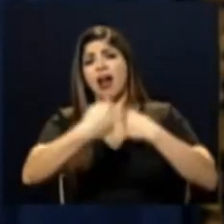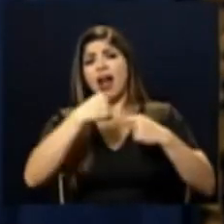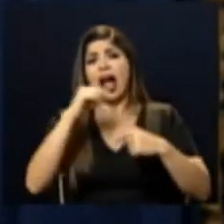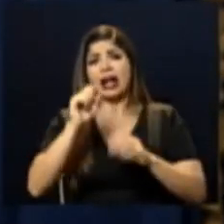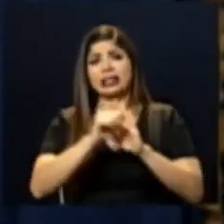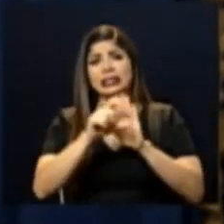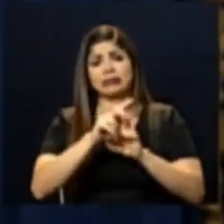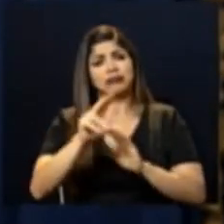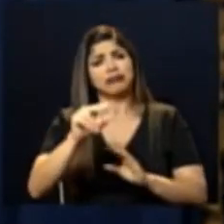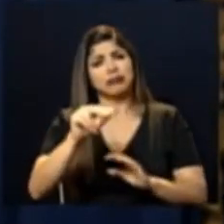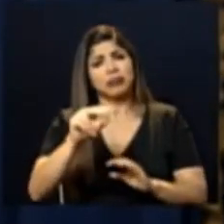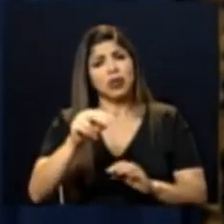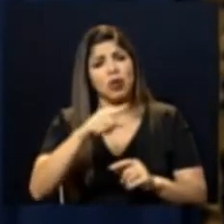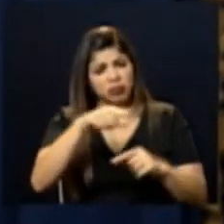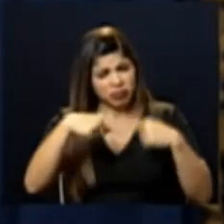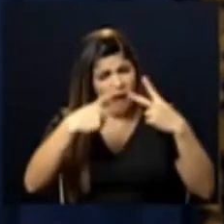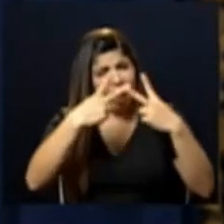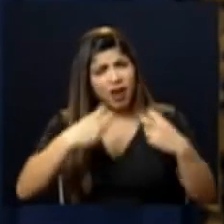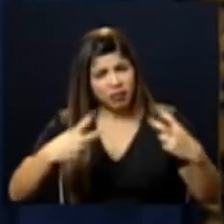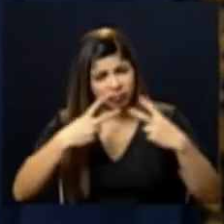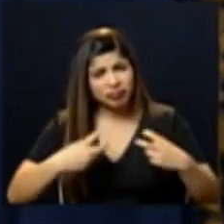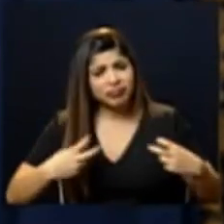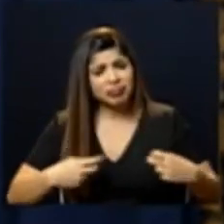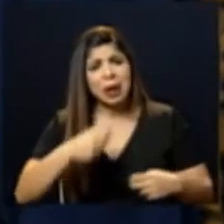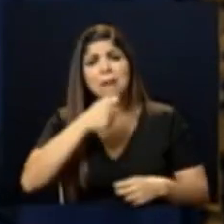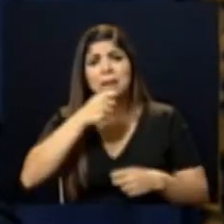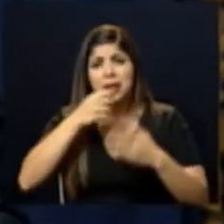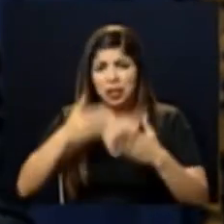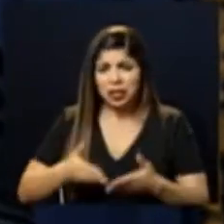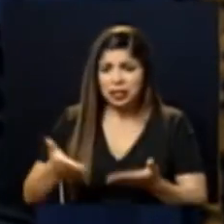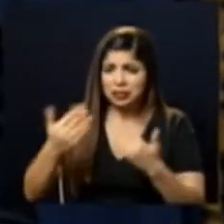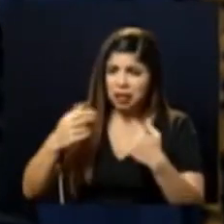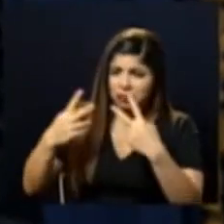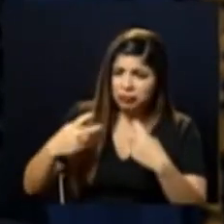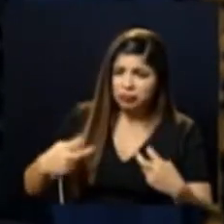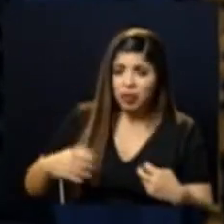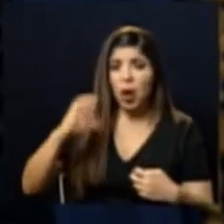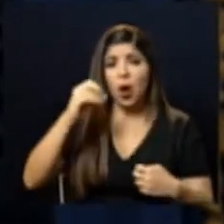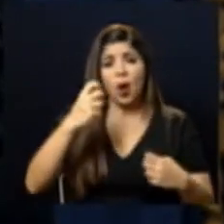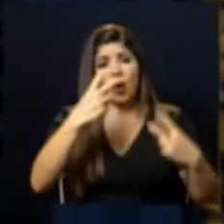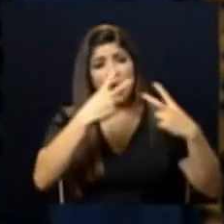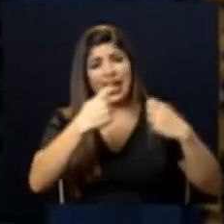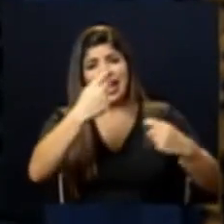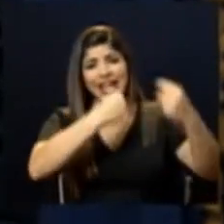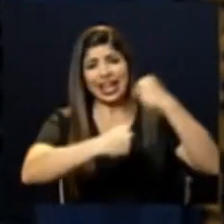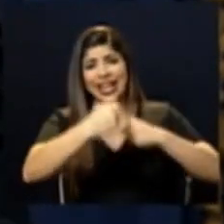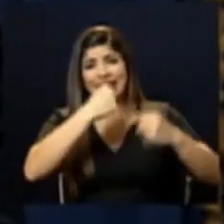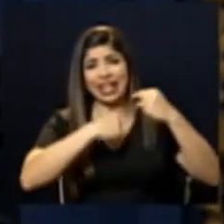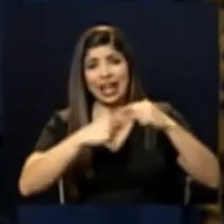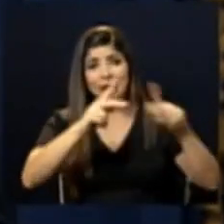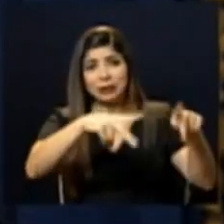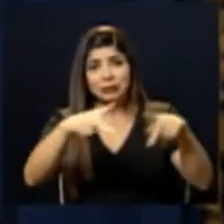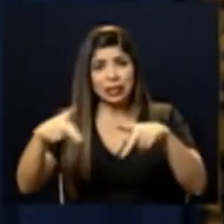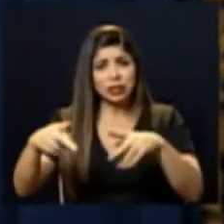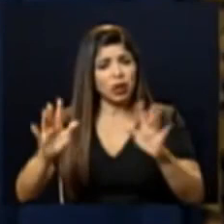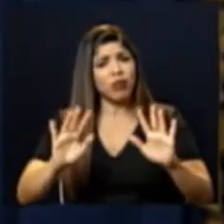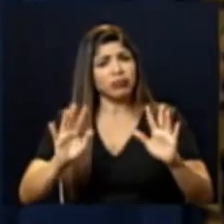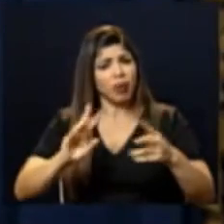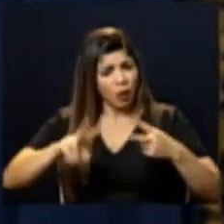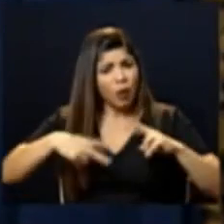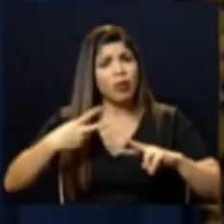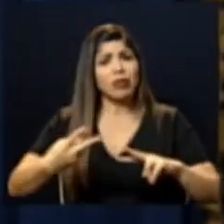Asamblea, el escrutinio de la prensa o el análisis crítico ciudadano. Al